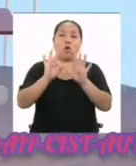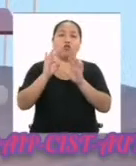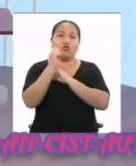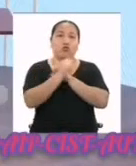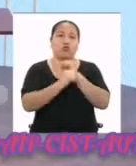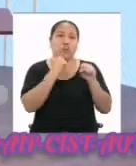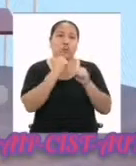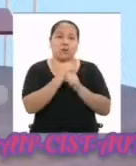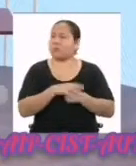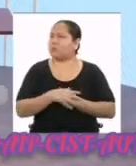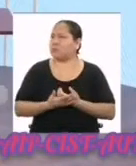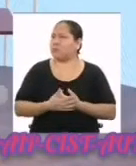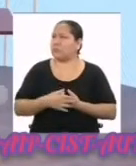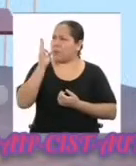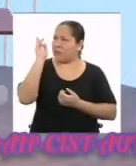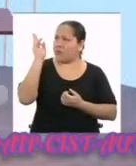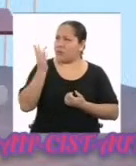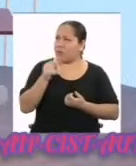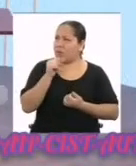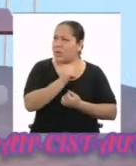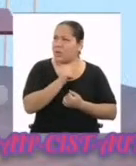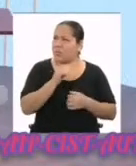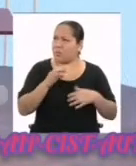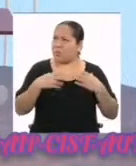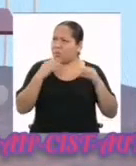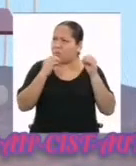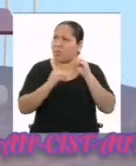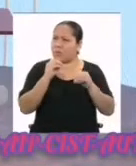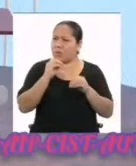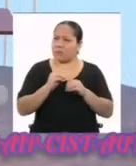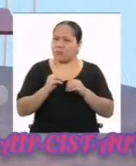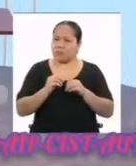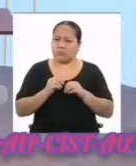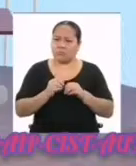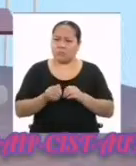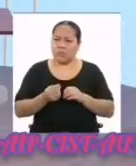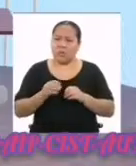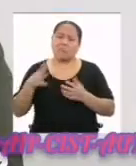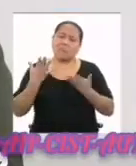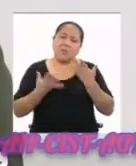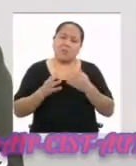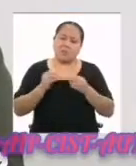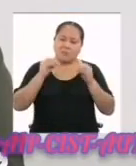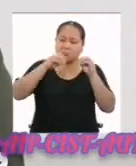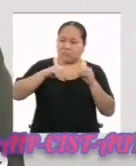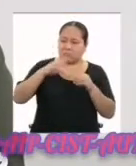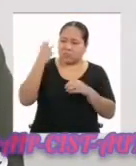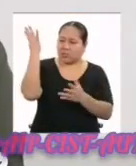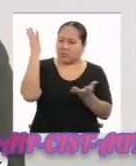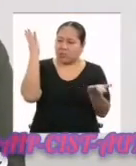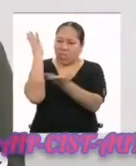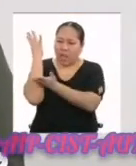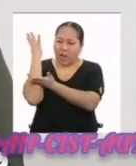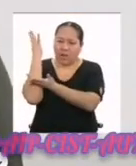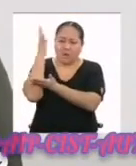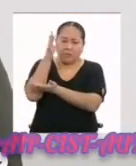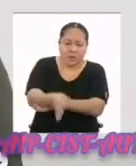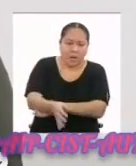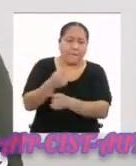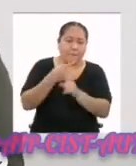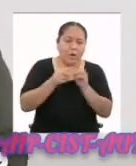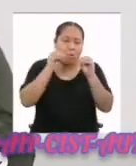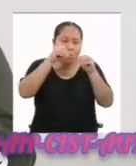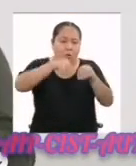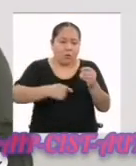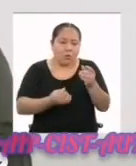Profesora, entonces aquí también podríamos poner que siembren un árbol cada vez que talan uno. Sí, claro. ¡Qué buena